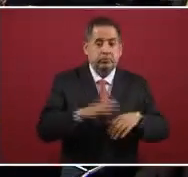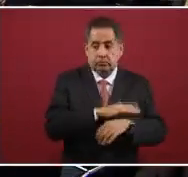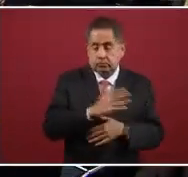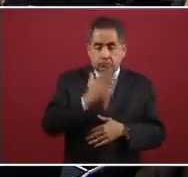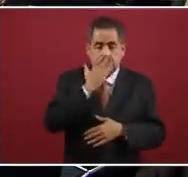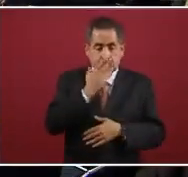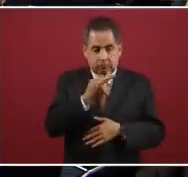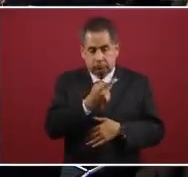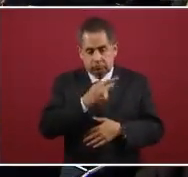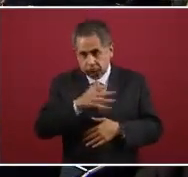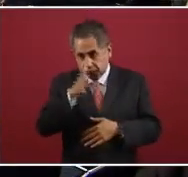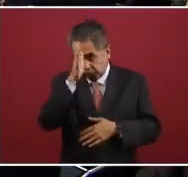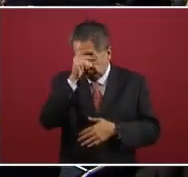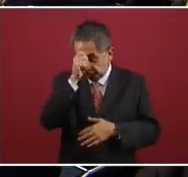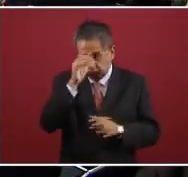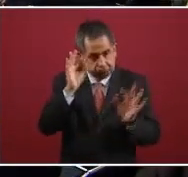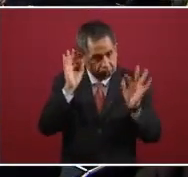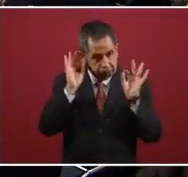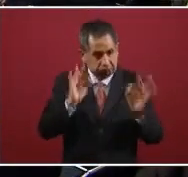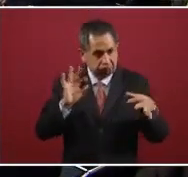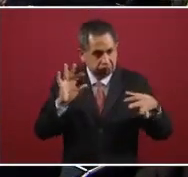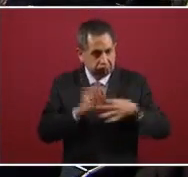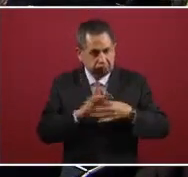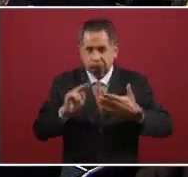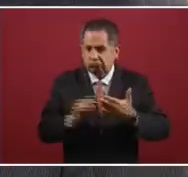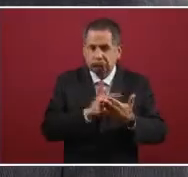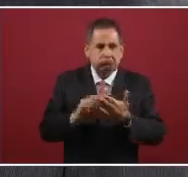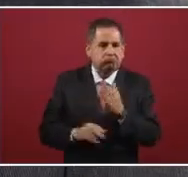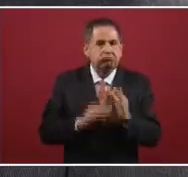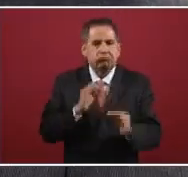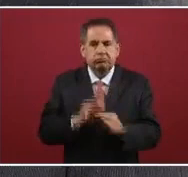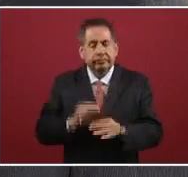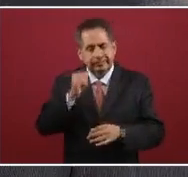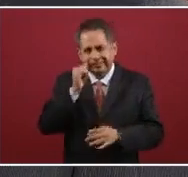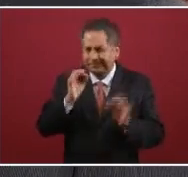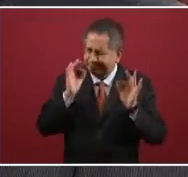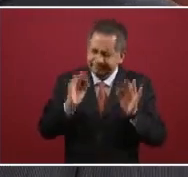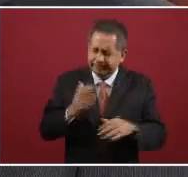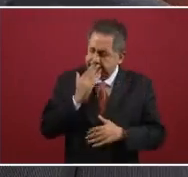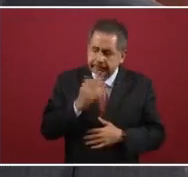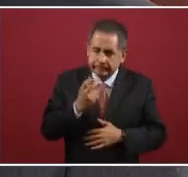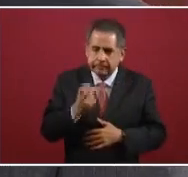buen acuerdo el que se logró el día de ayer. También